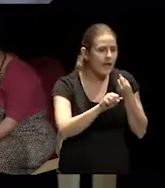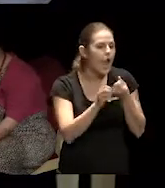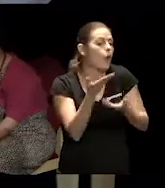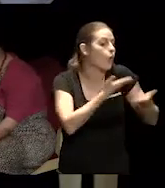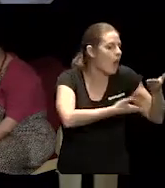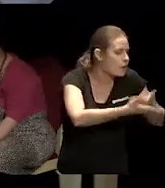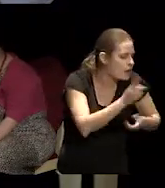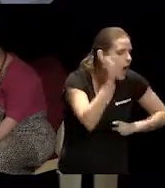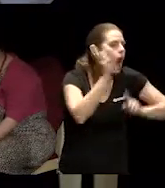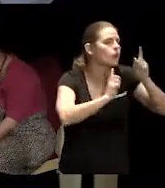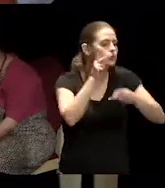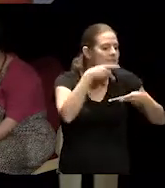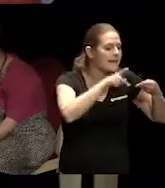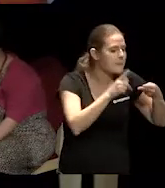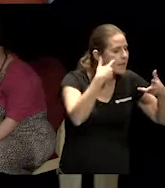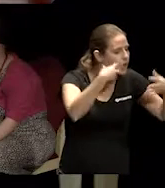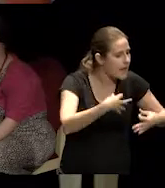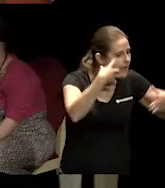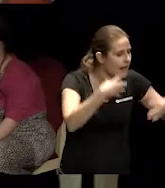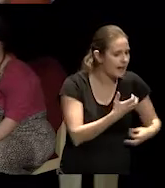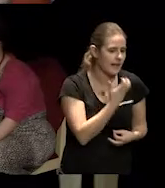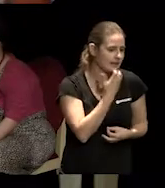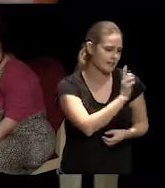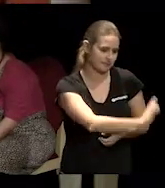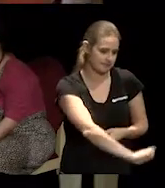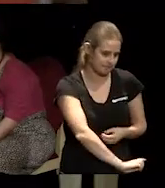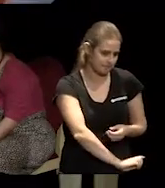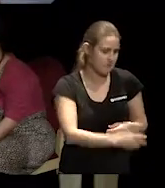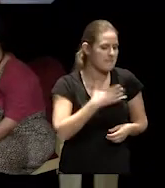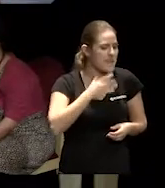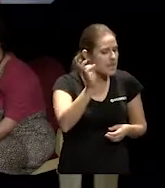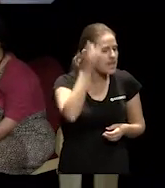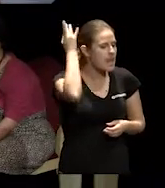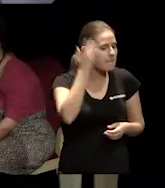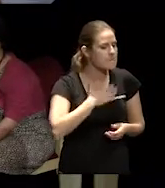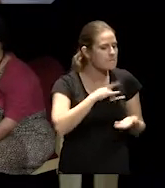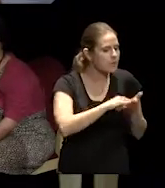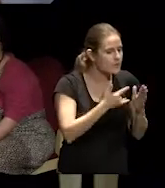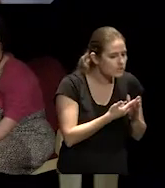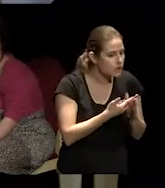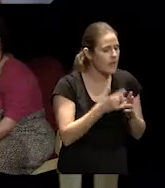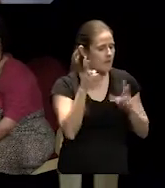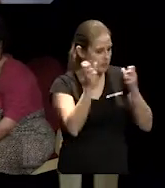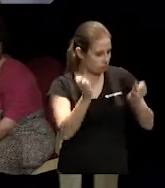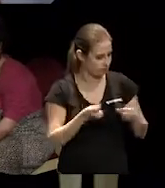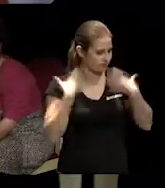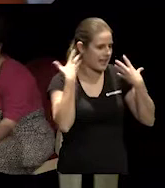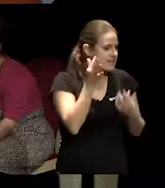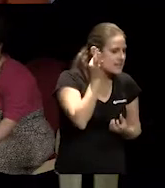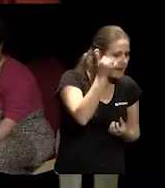hacer algún taller, pero realmente pude desarrollar la idea que yo tenía de expresión corporal con chicos y